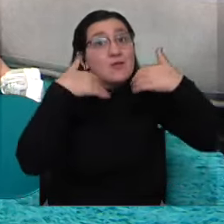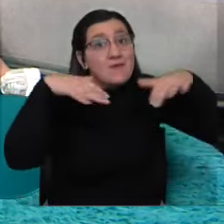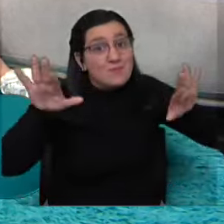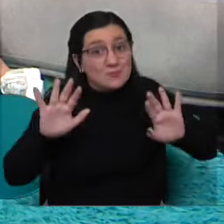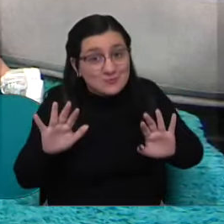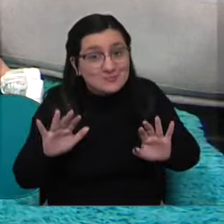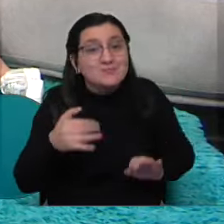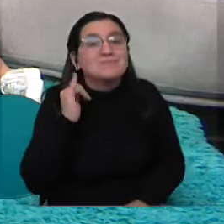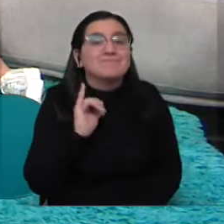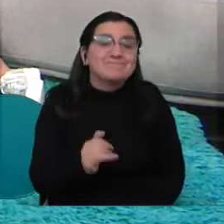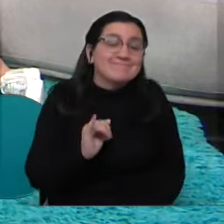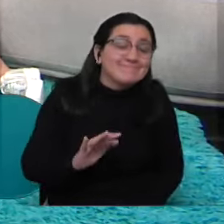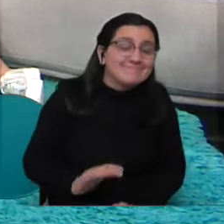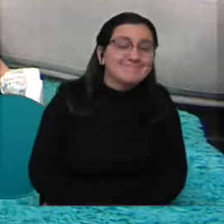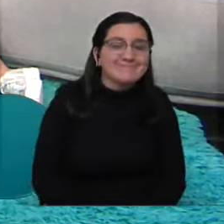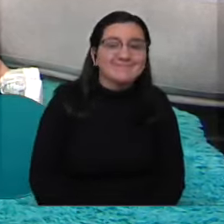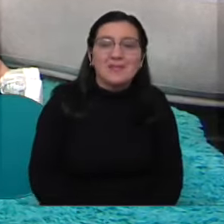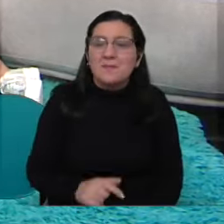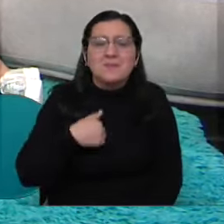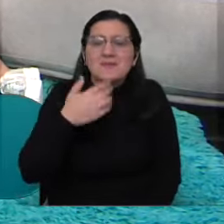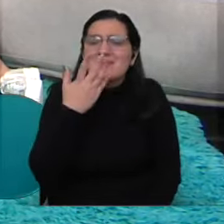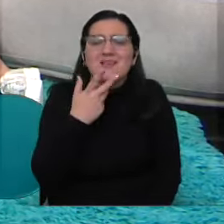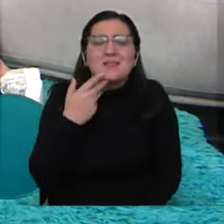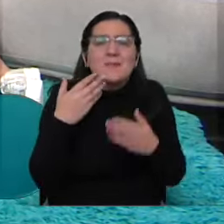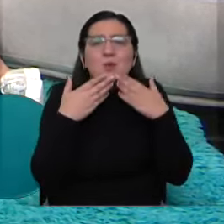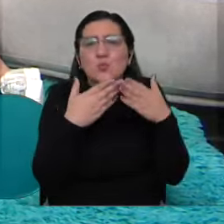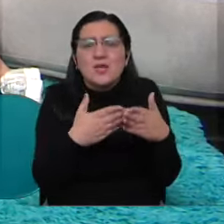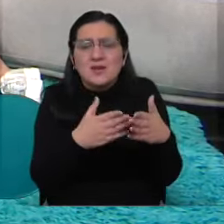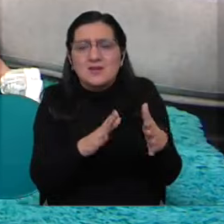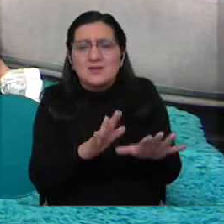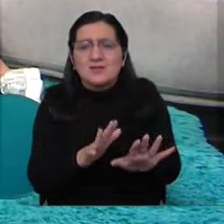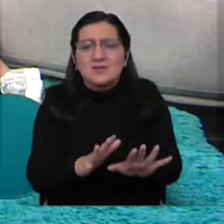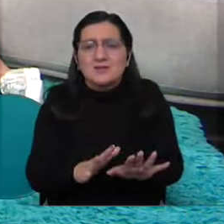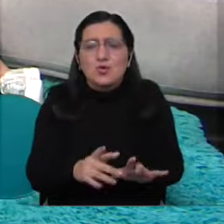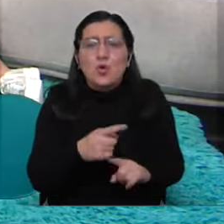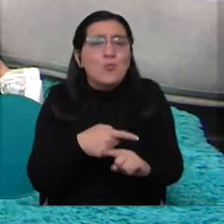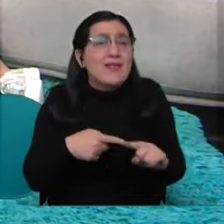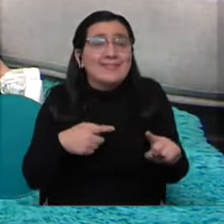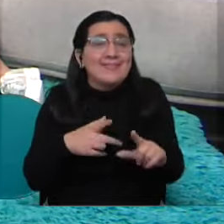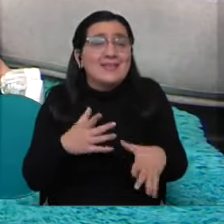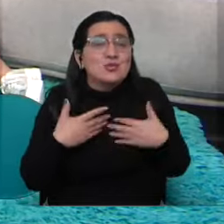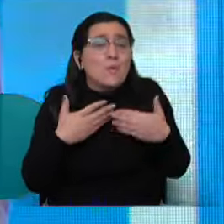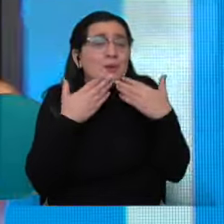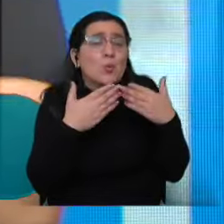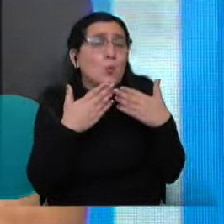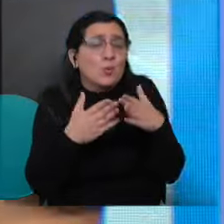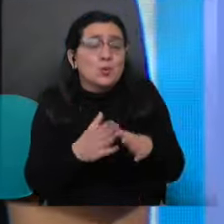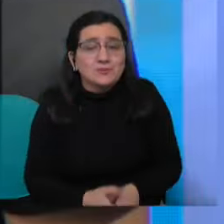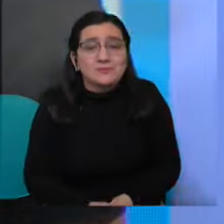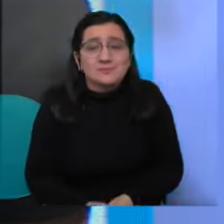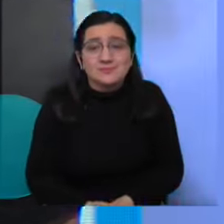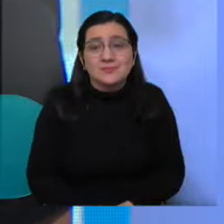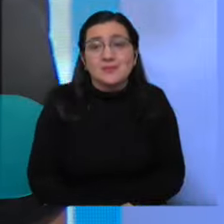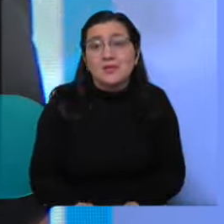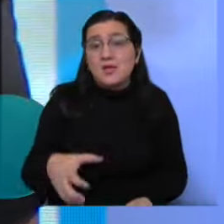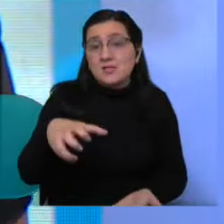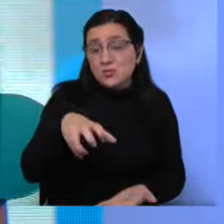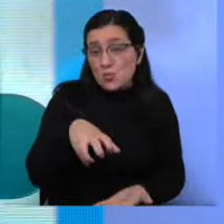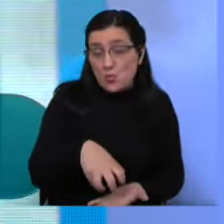interior Sí señor a a mí me me encanta hacer esta pregunta de T aco a tod todos elencos que vienen y espacios eso es un espacio no